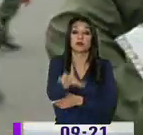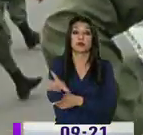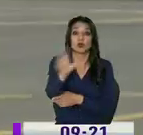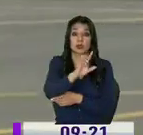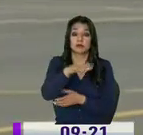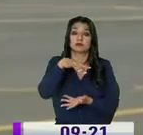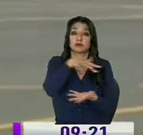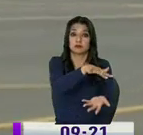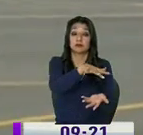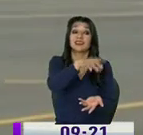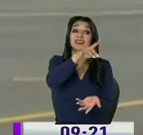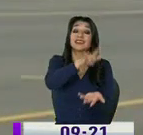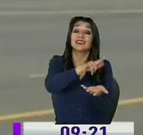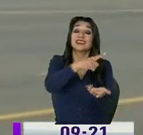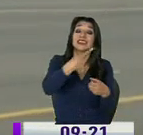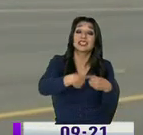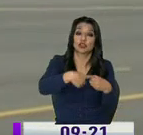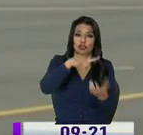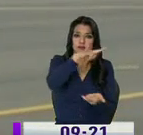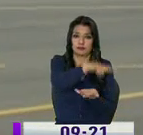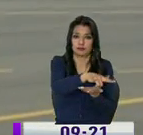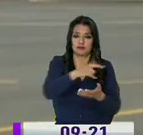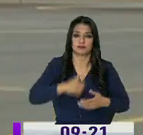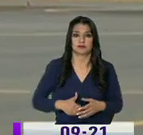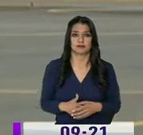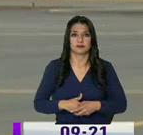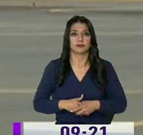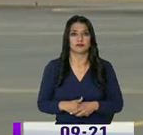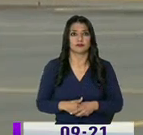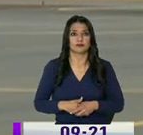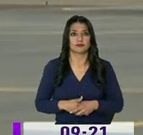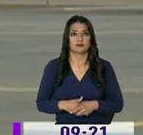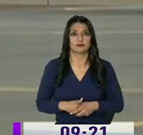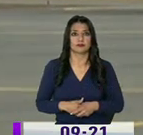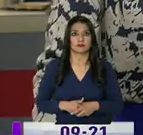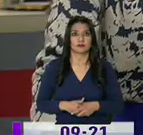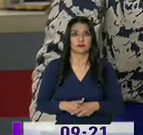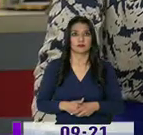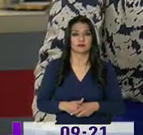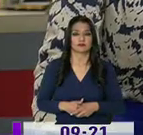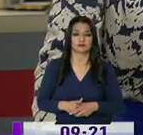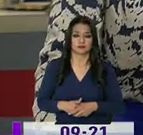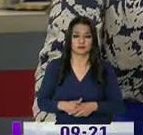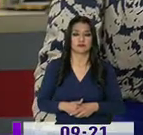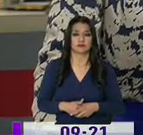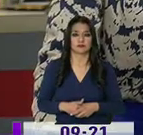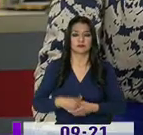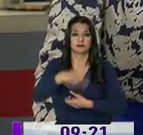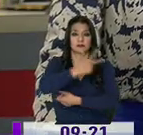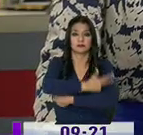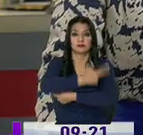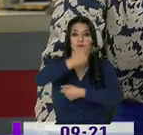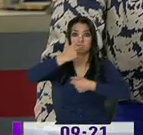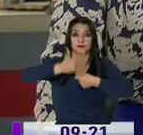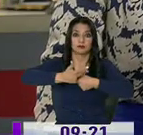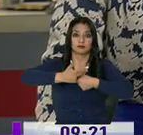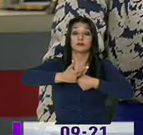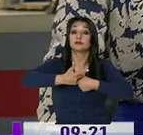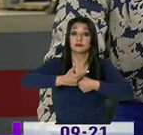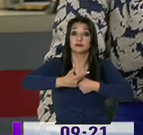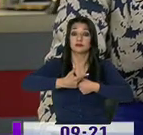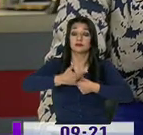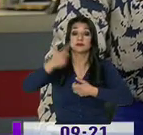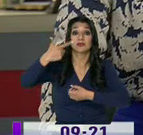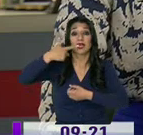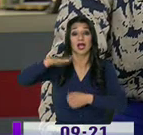irán a Quito. Informó Jorge Escobar. Y en Chimborazo, el desabastecimiento de